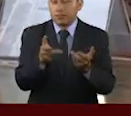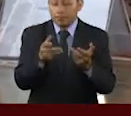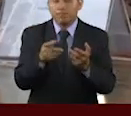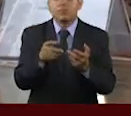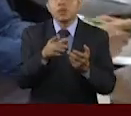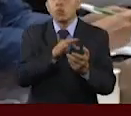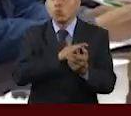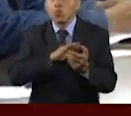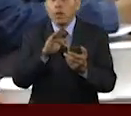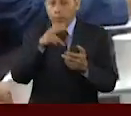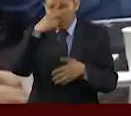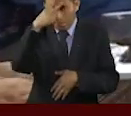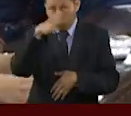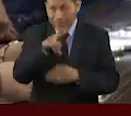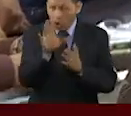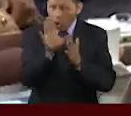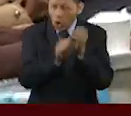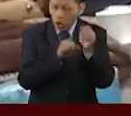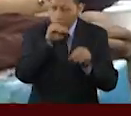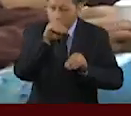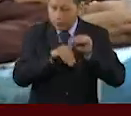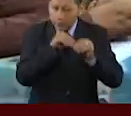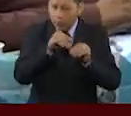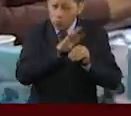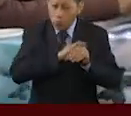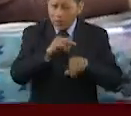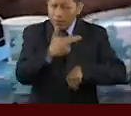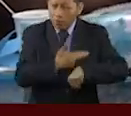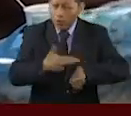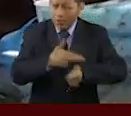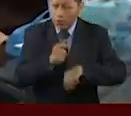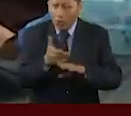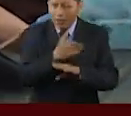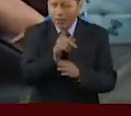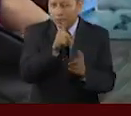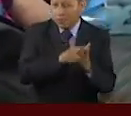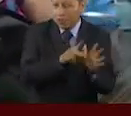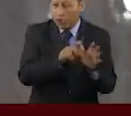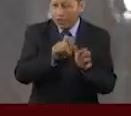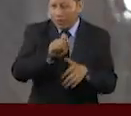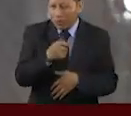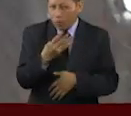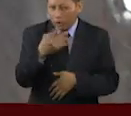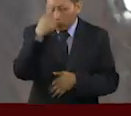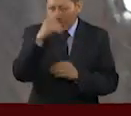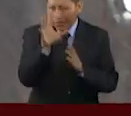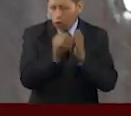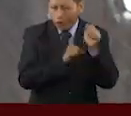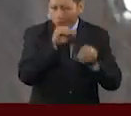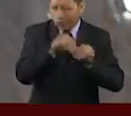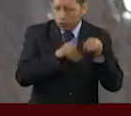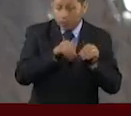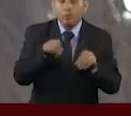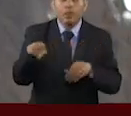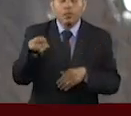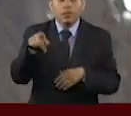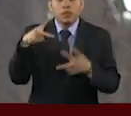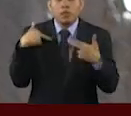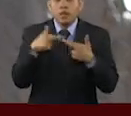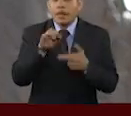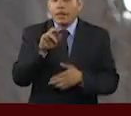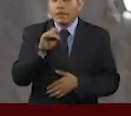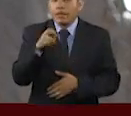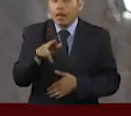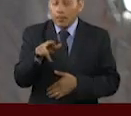revisión del constitucionalismo mexicano a partir del proceso de deliberación de la Constitución de 1824 el académico Edgar corso